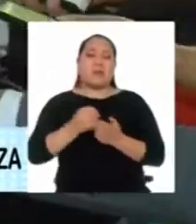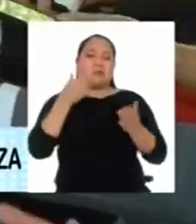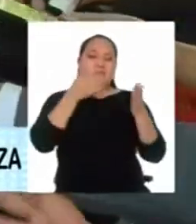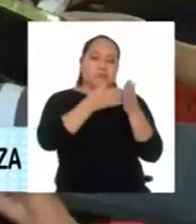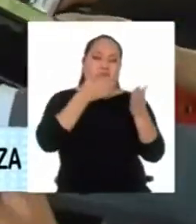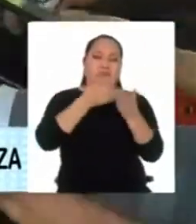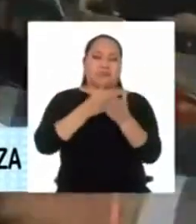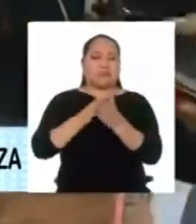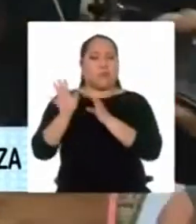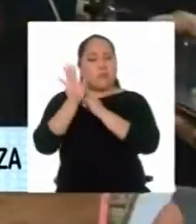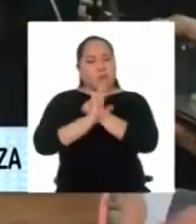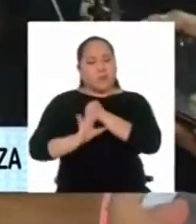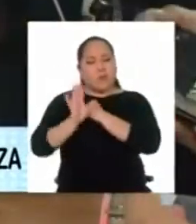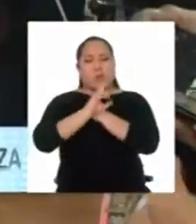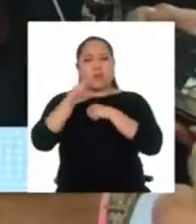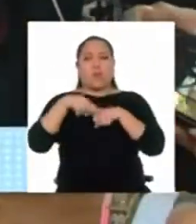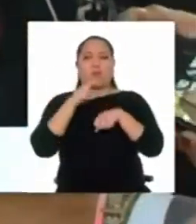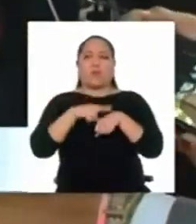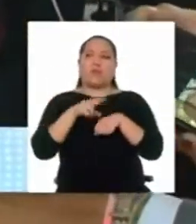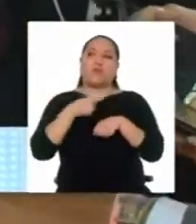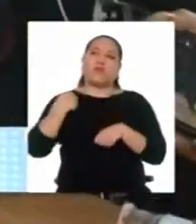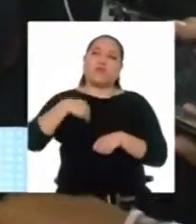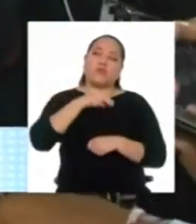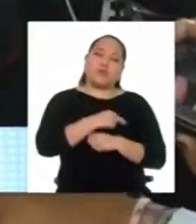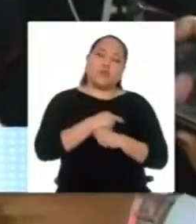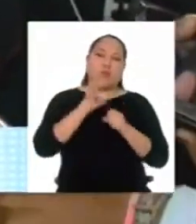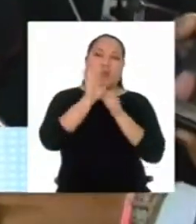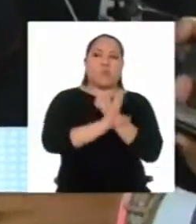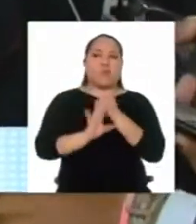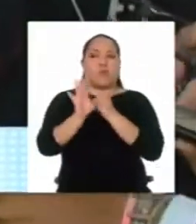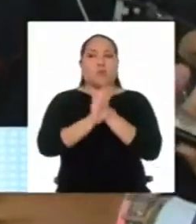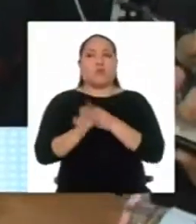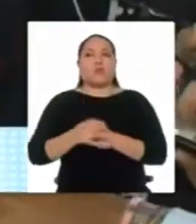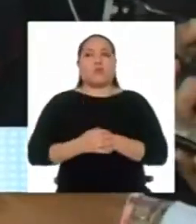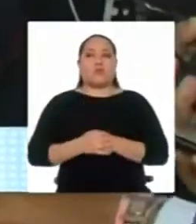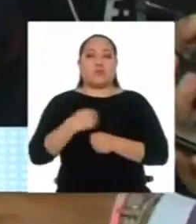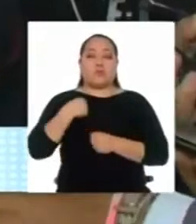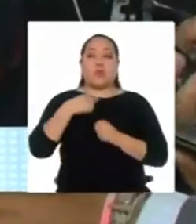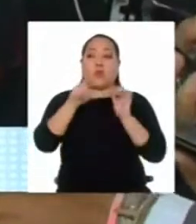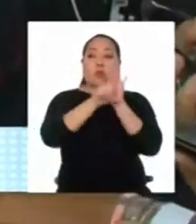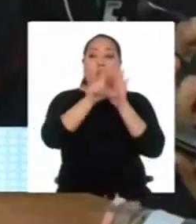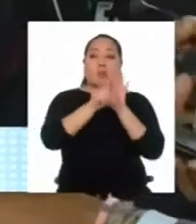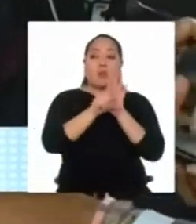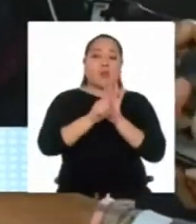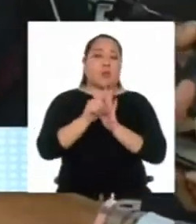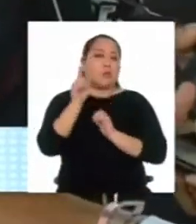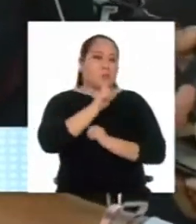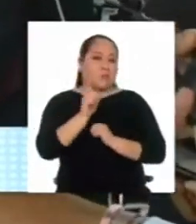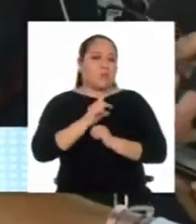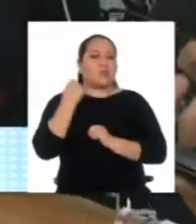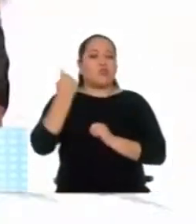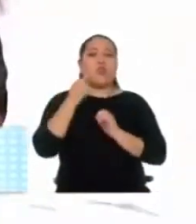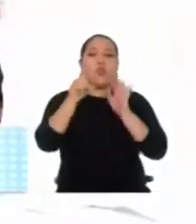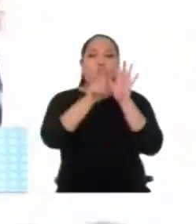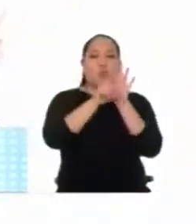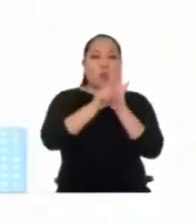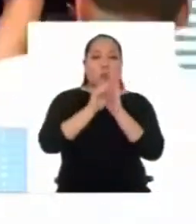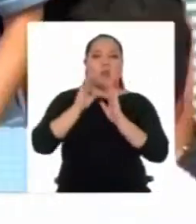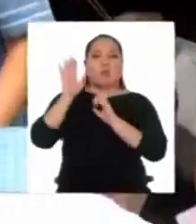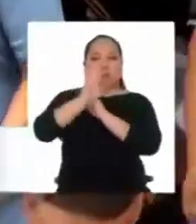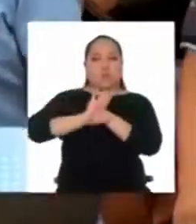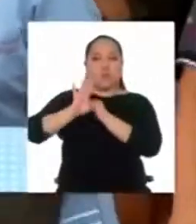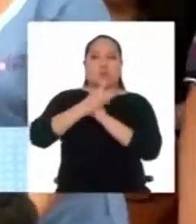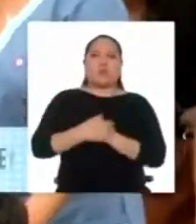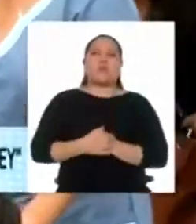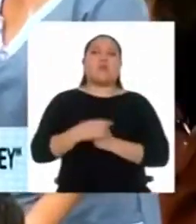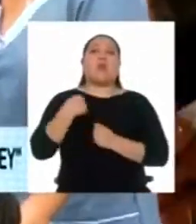nos vamos a defender nomás. Nosotros nos defendemos no con la ley, nada más que con la ley.